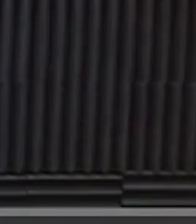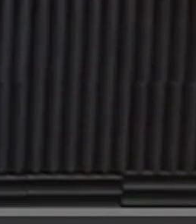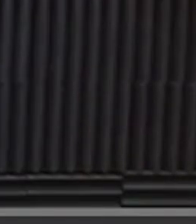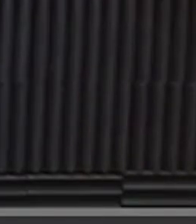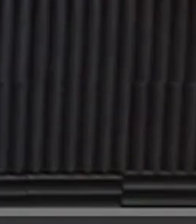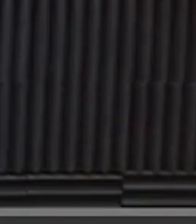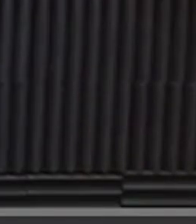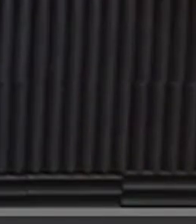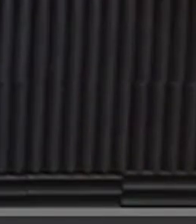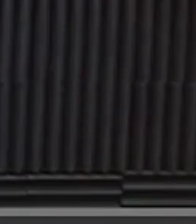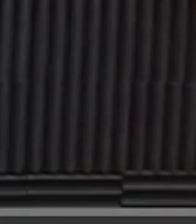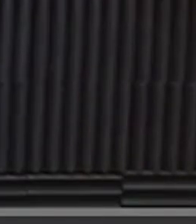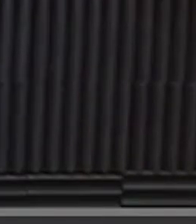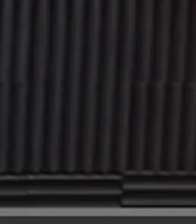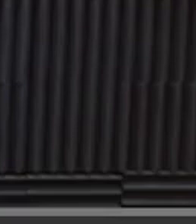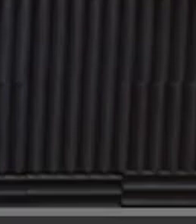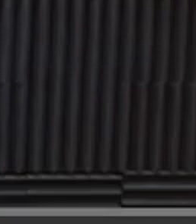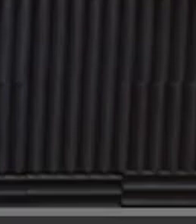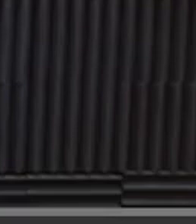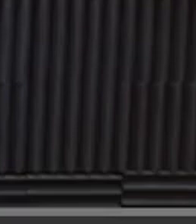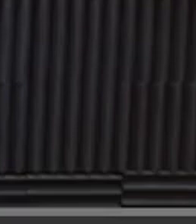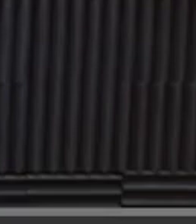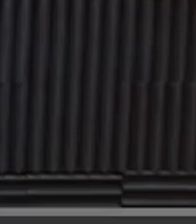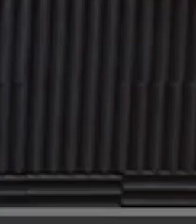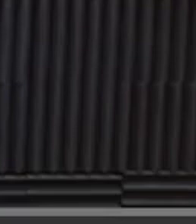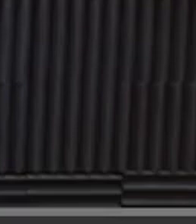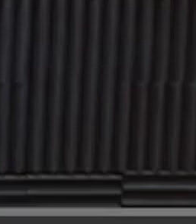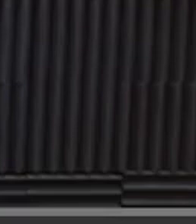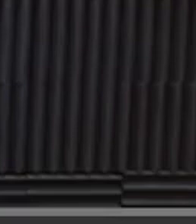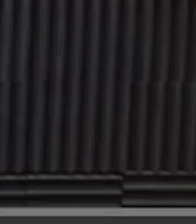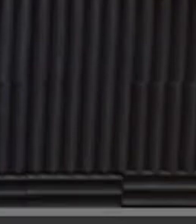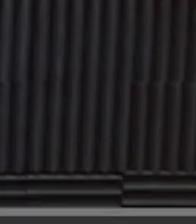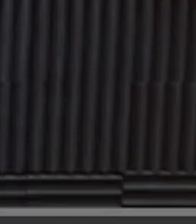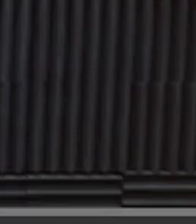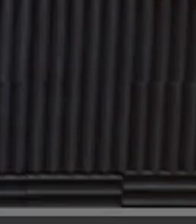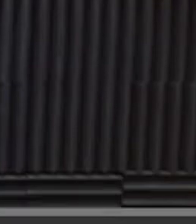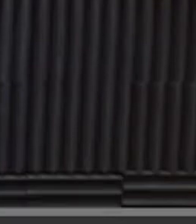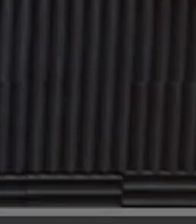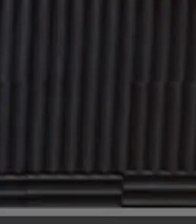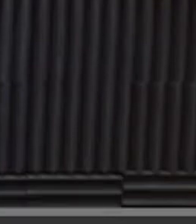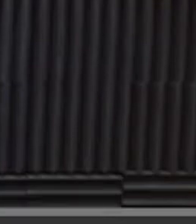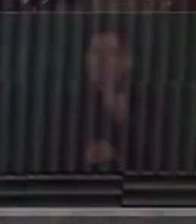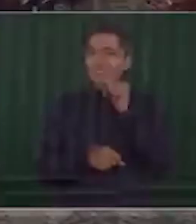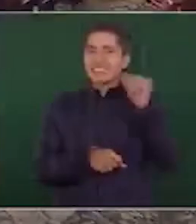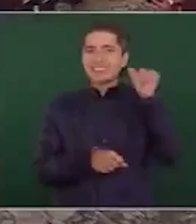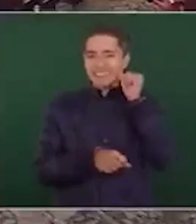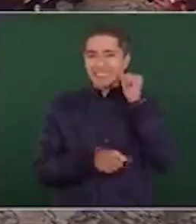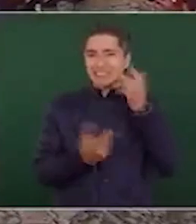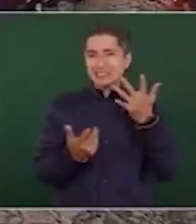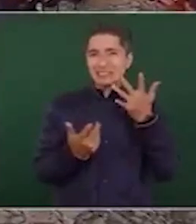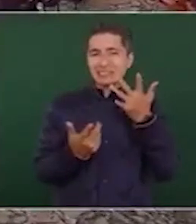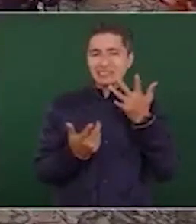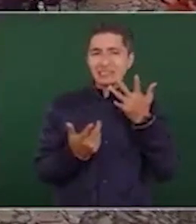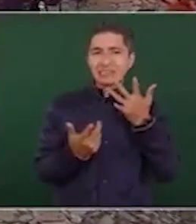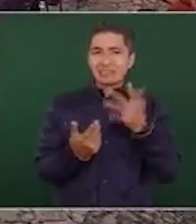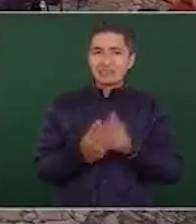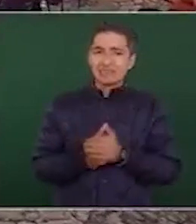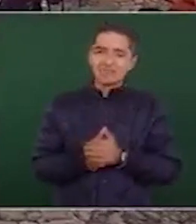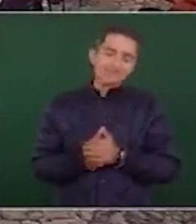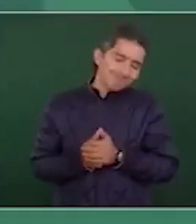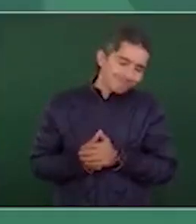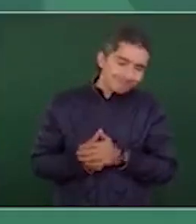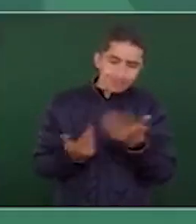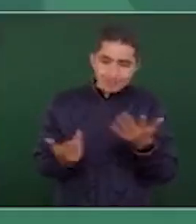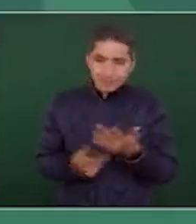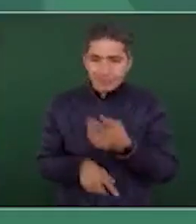desde Michoacán. Así llevó, allá llevó a cabo su conferencia de prensa matutina. Escuchémoslo. Bueno, primero que es muy